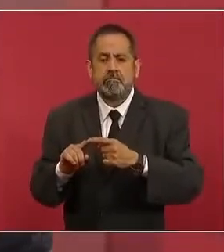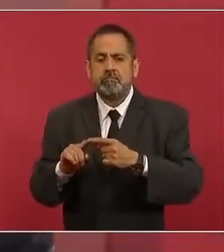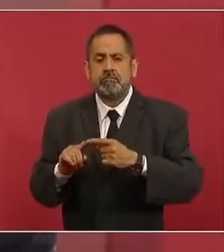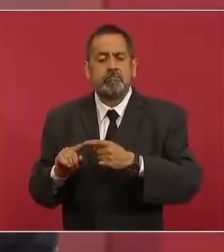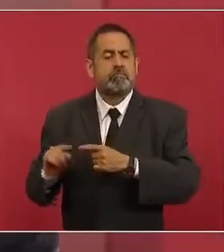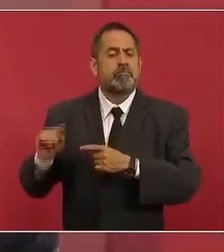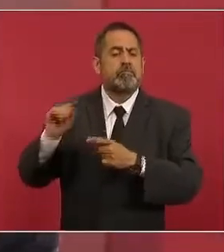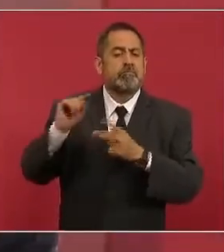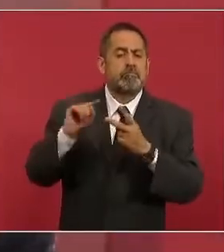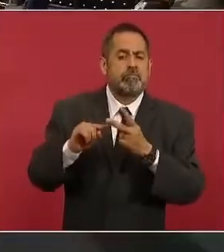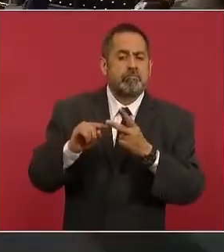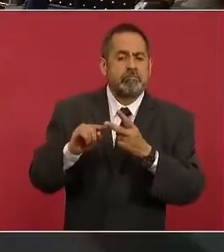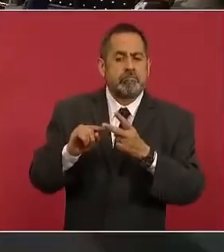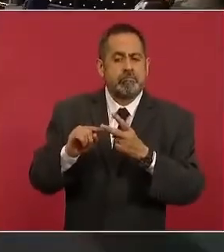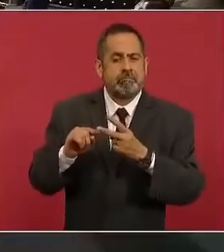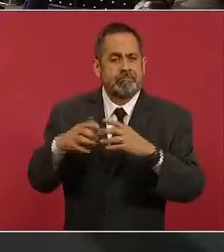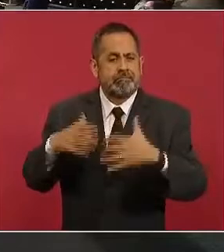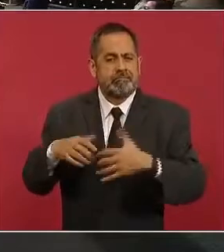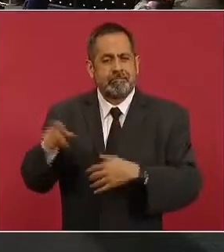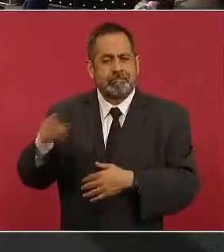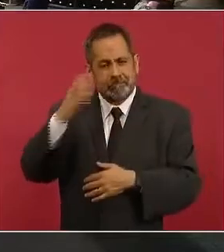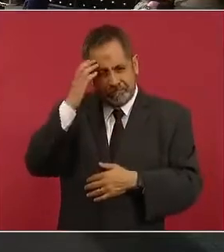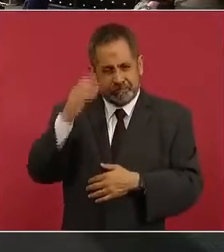plantas termoeléctricas.